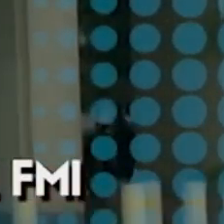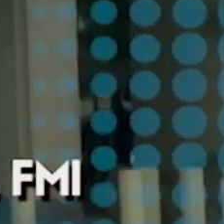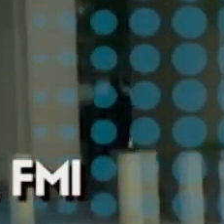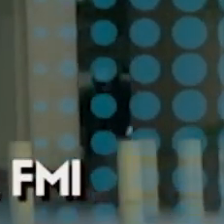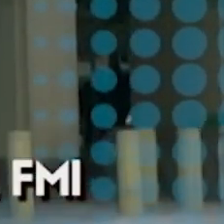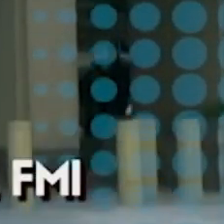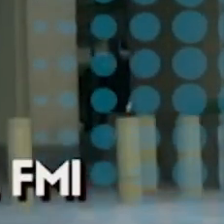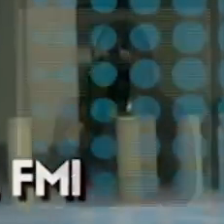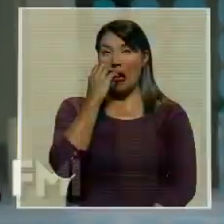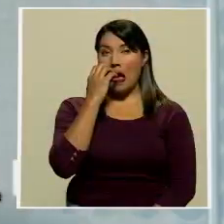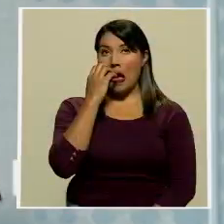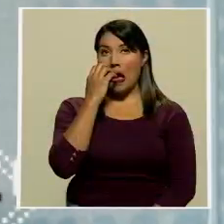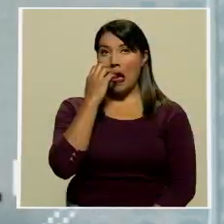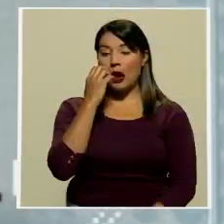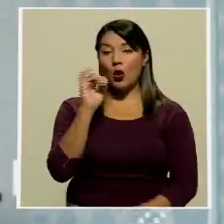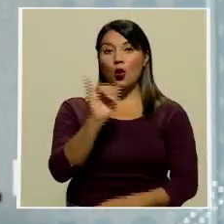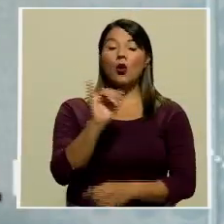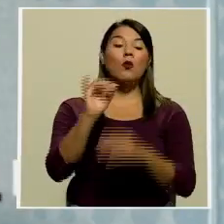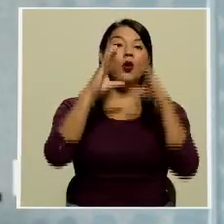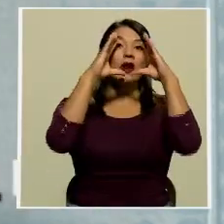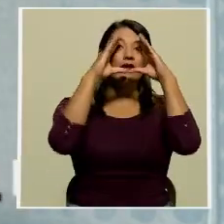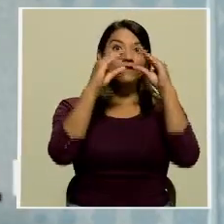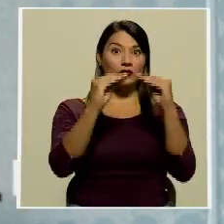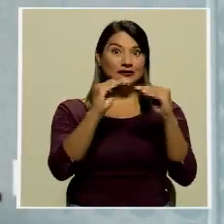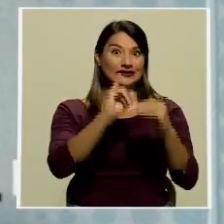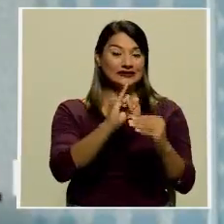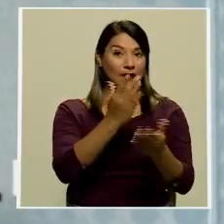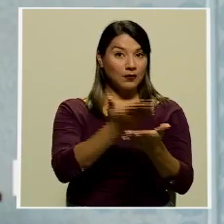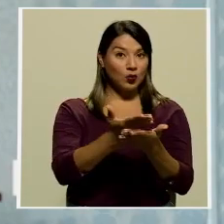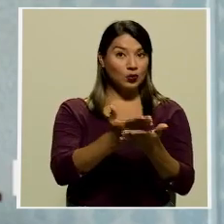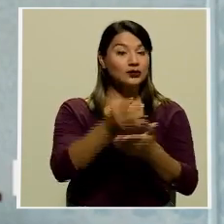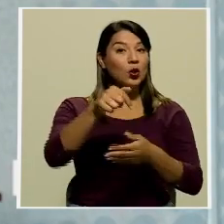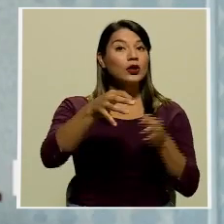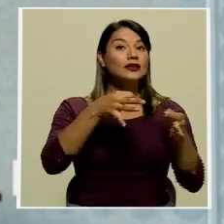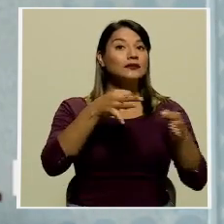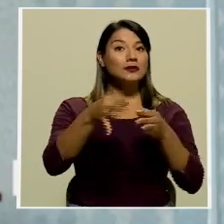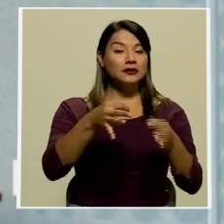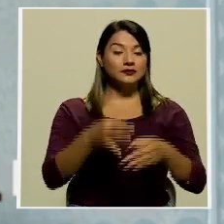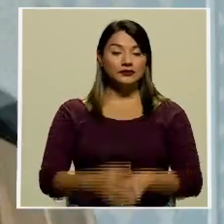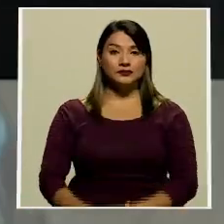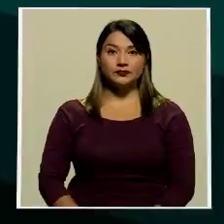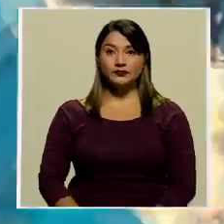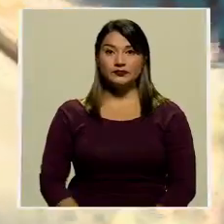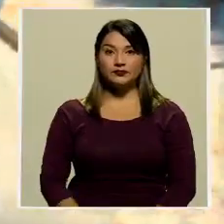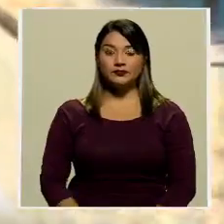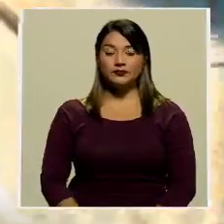temporal. ¿Cómo es el detalle de esta iniciativa? Hoy se lo explicamos en esta edición.